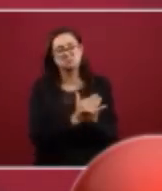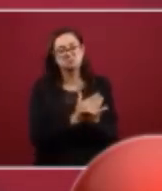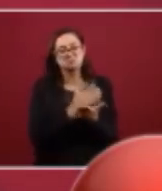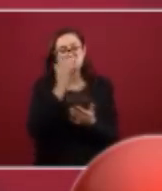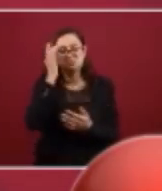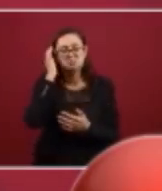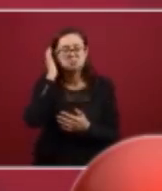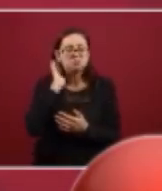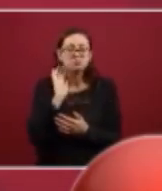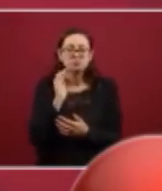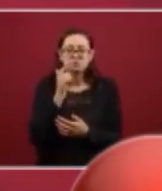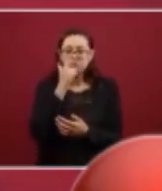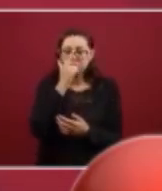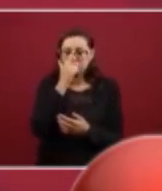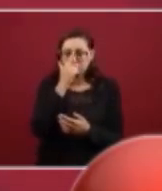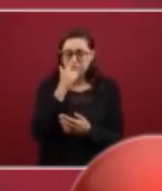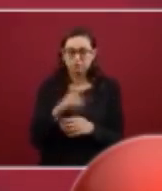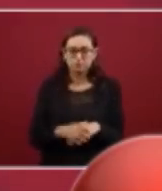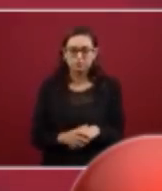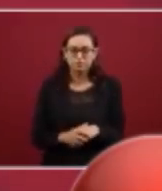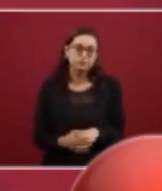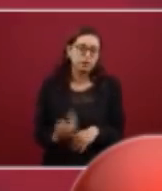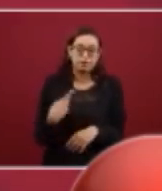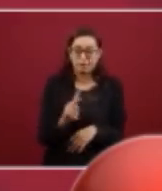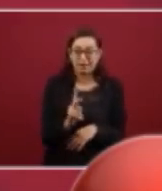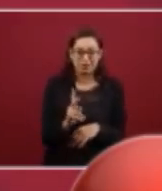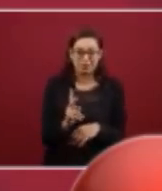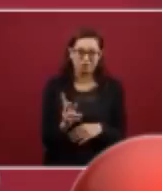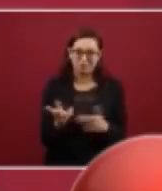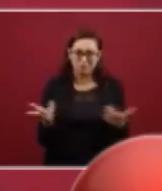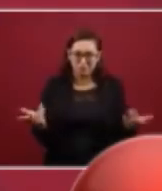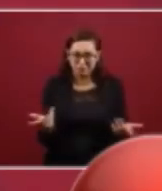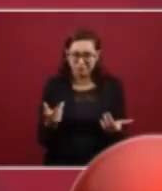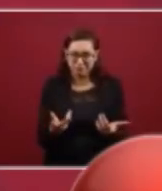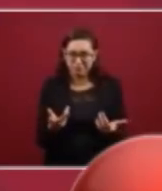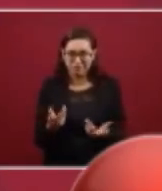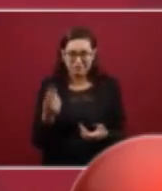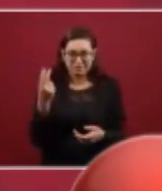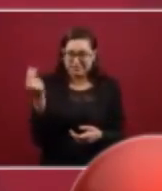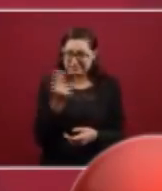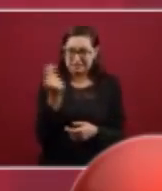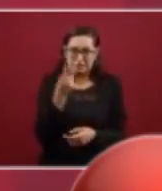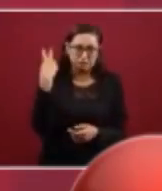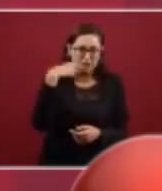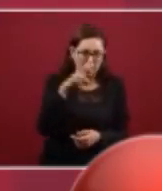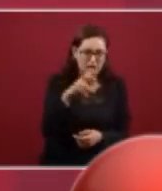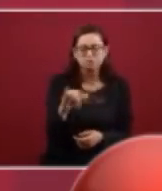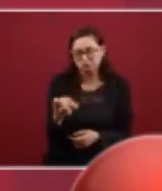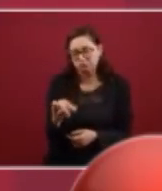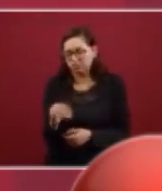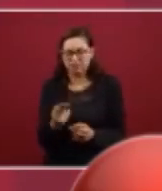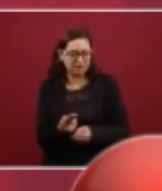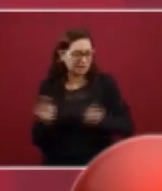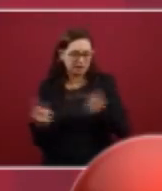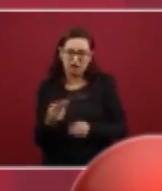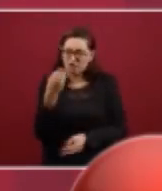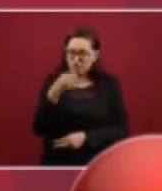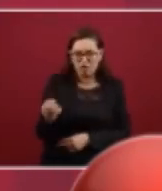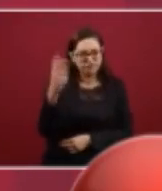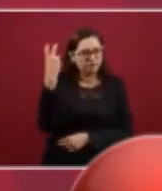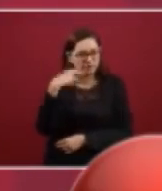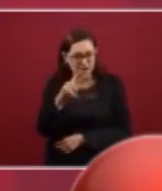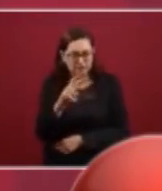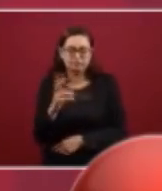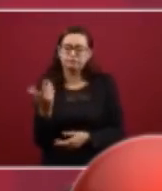pregunta está la respuesta. Se necesita una labor de protección inmensa en Estados Unidos. Entonces estamos redirigiendo